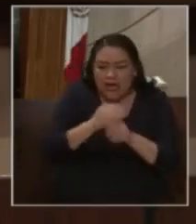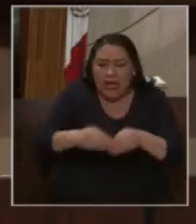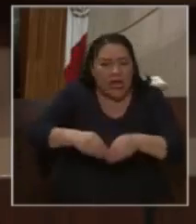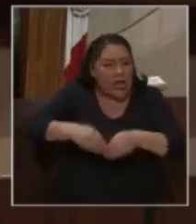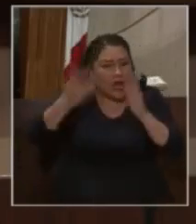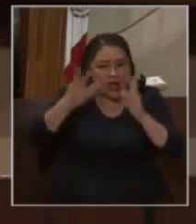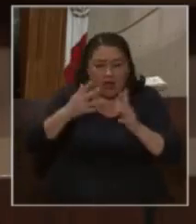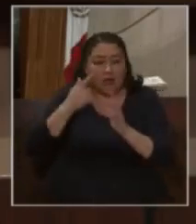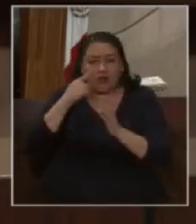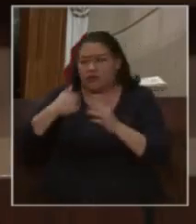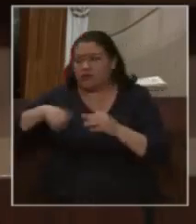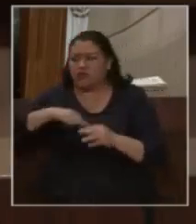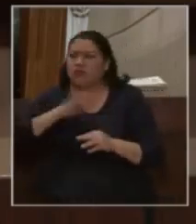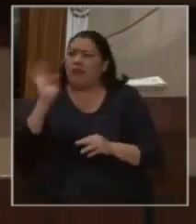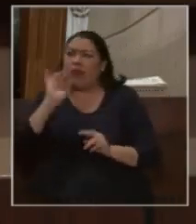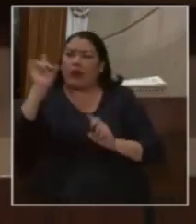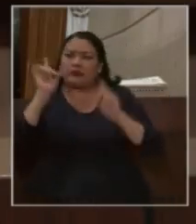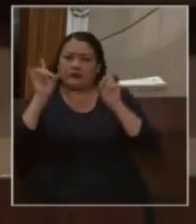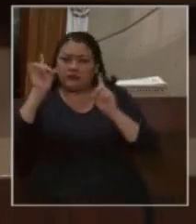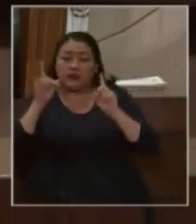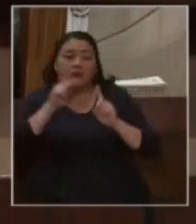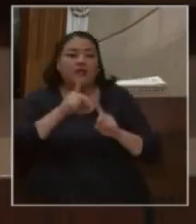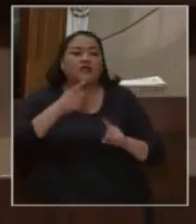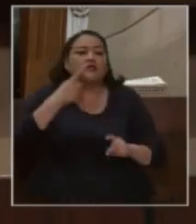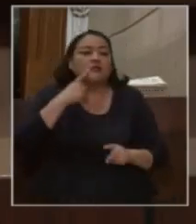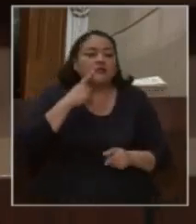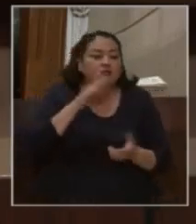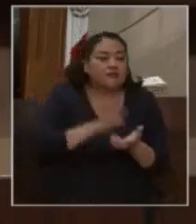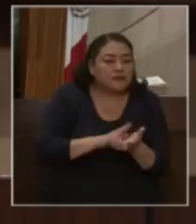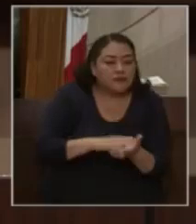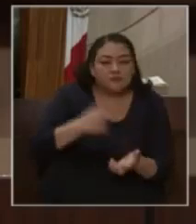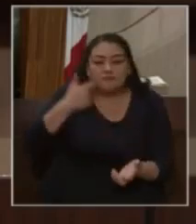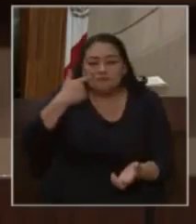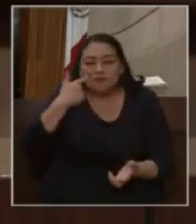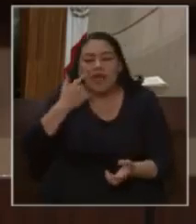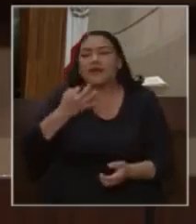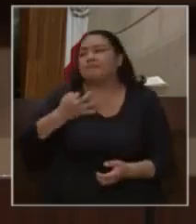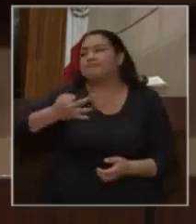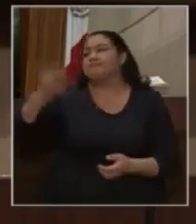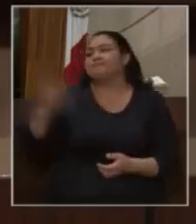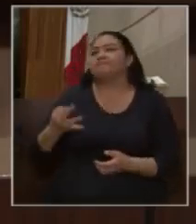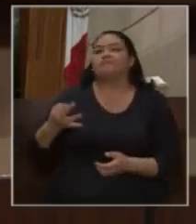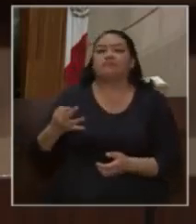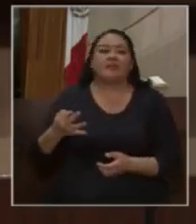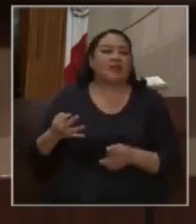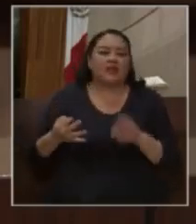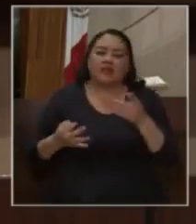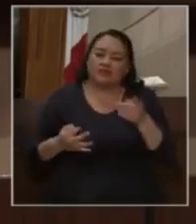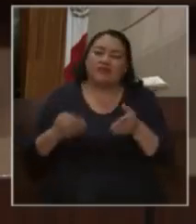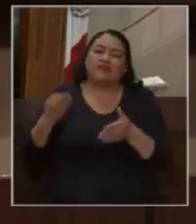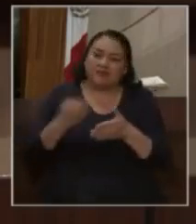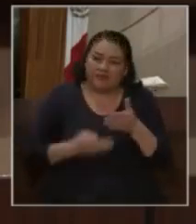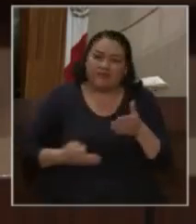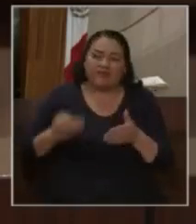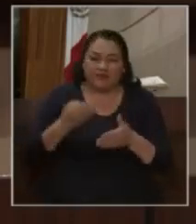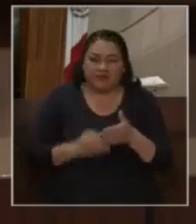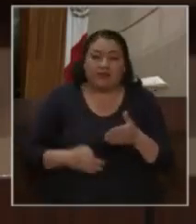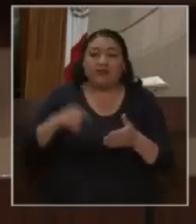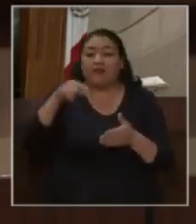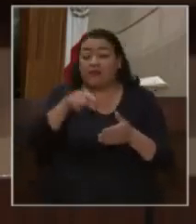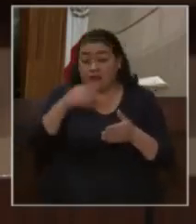duda razonable que la captación de recursos y su distribución se apartó de una